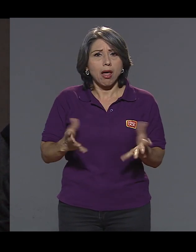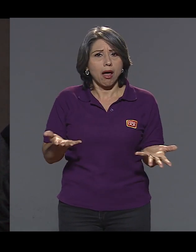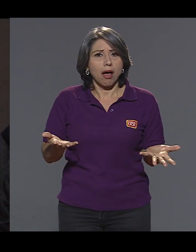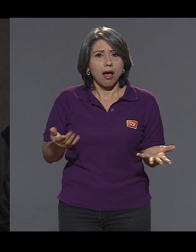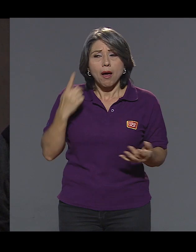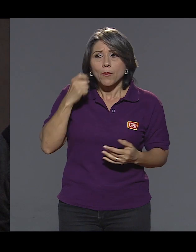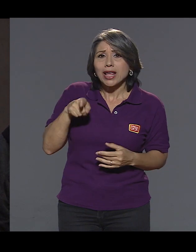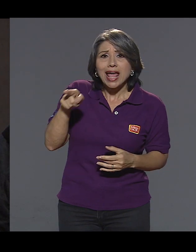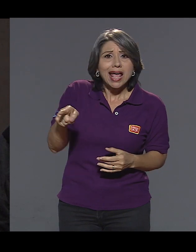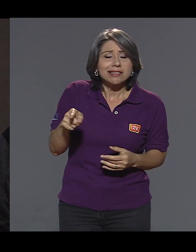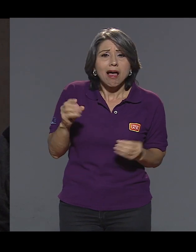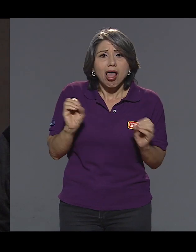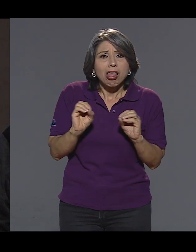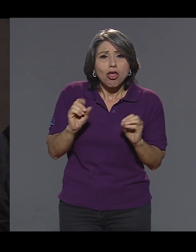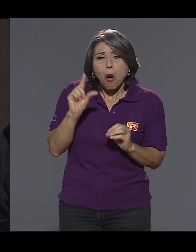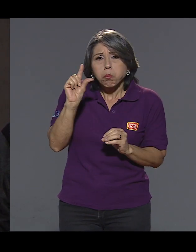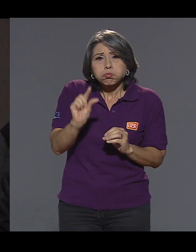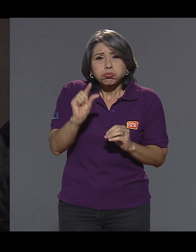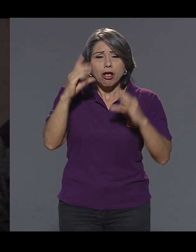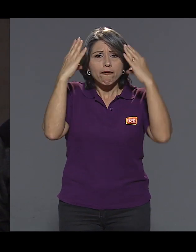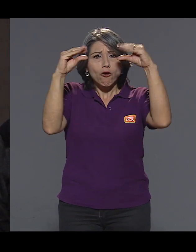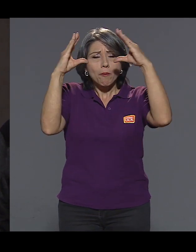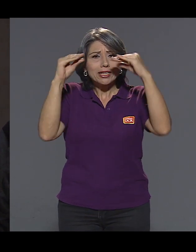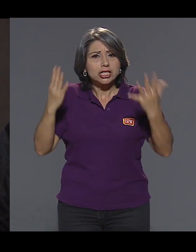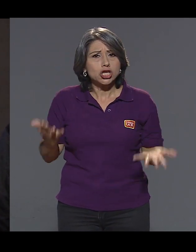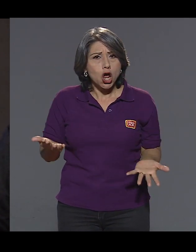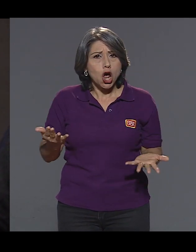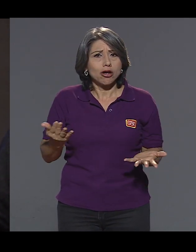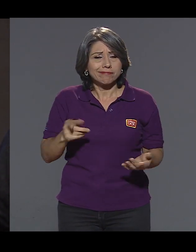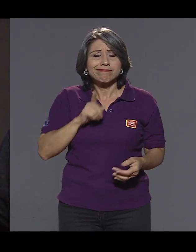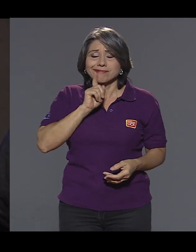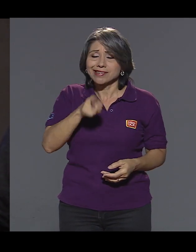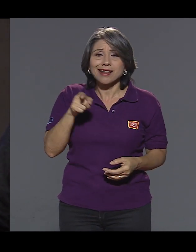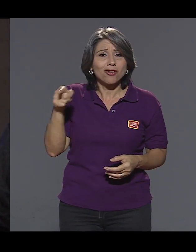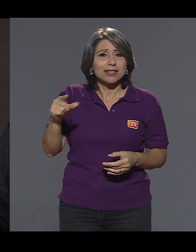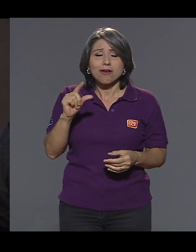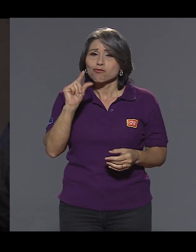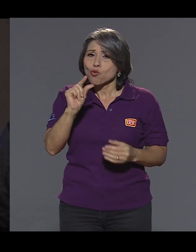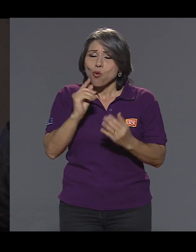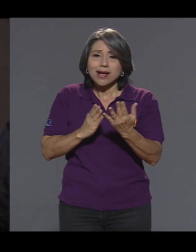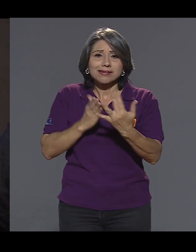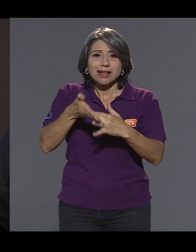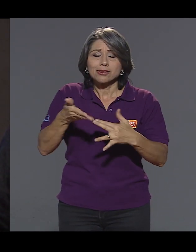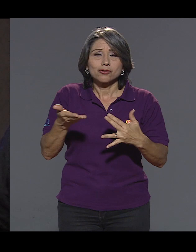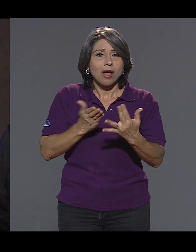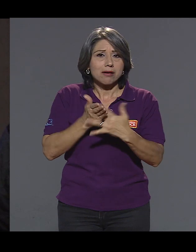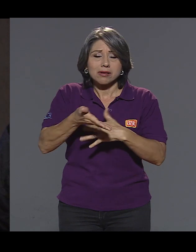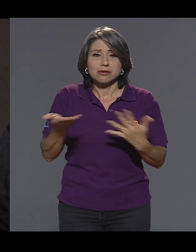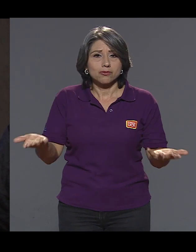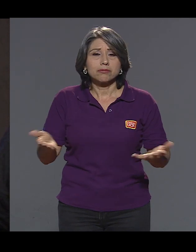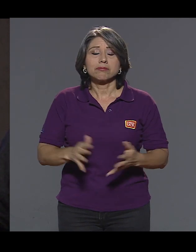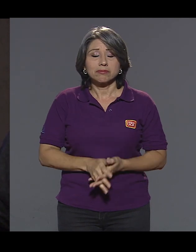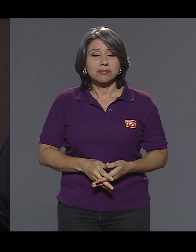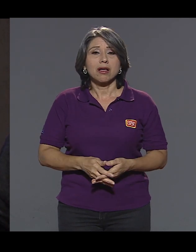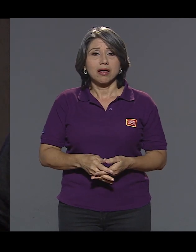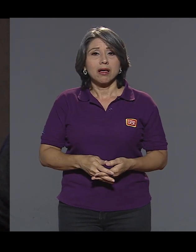porque tiene poca información, cierto, poco acceso.